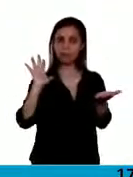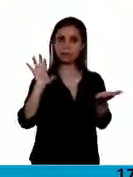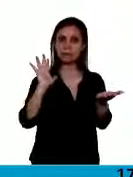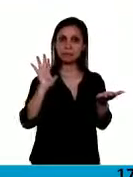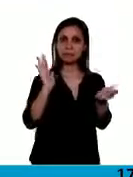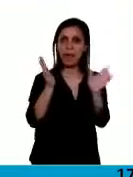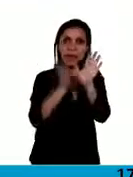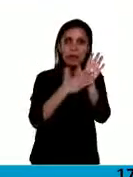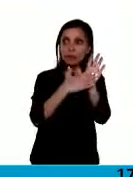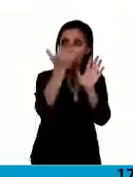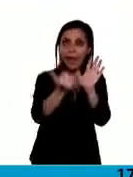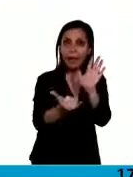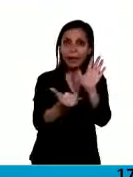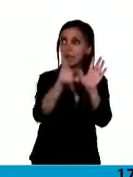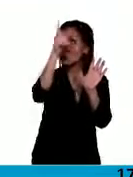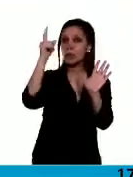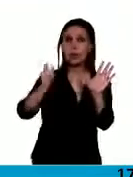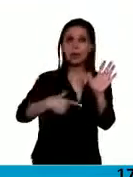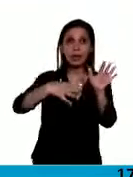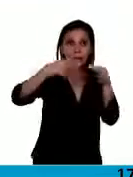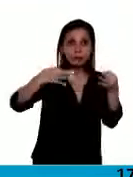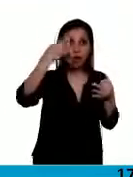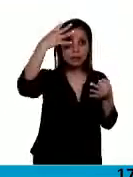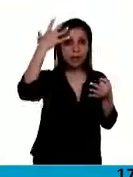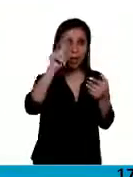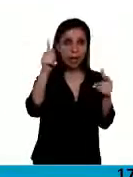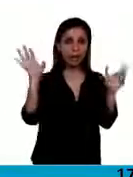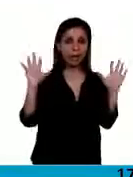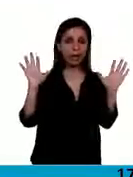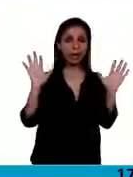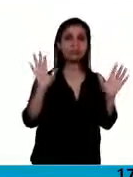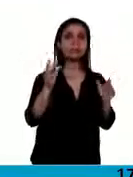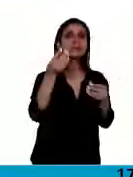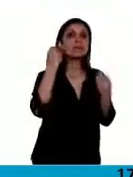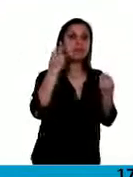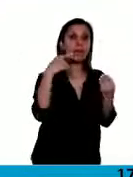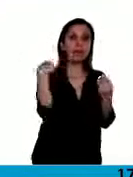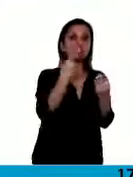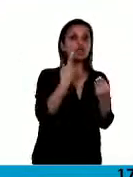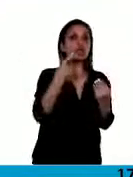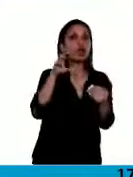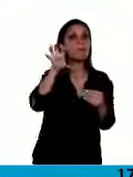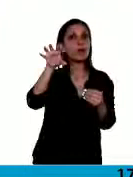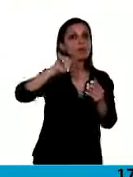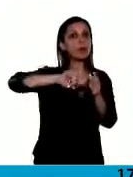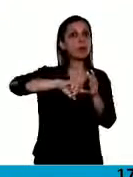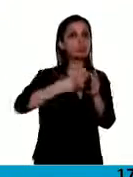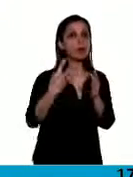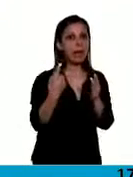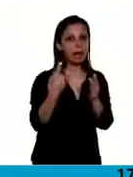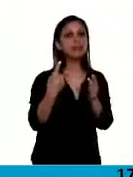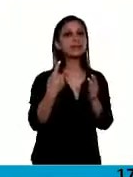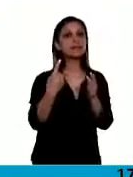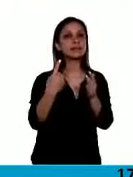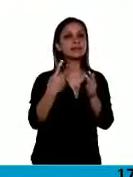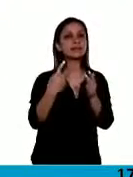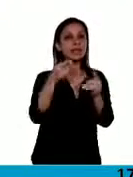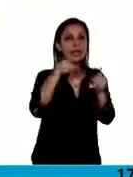demostrado ni conocido, para que desde lo más profundo de la provincia ese